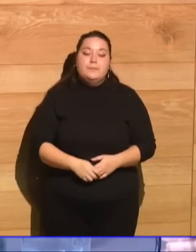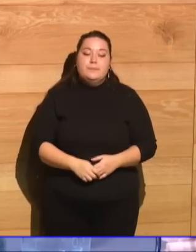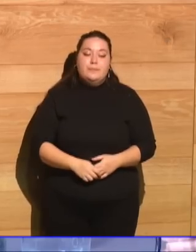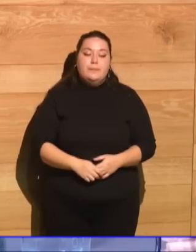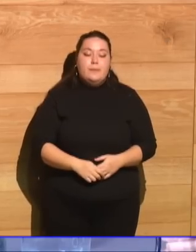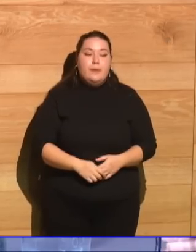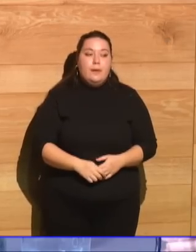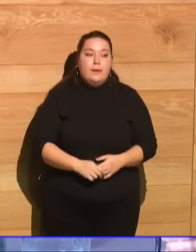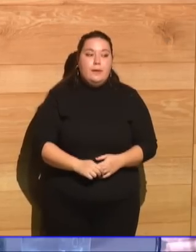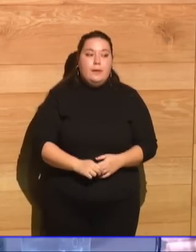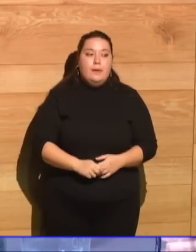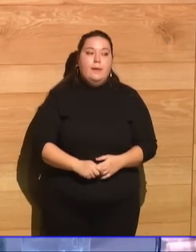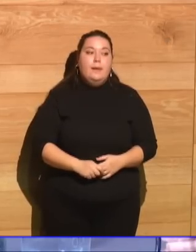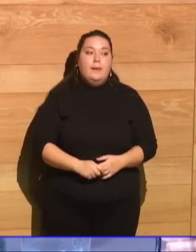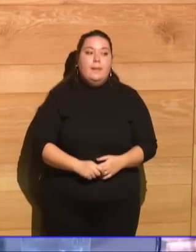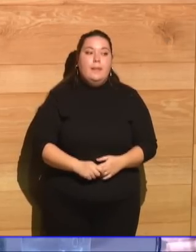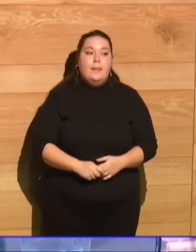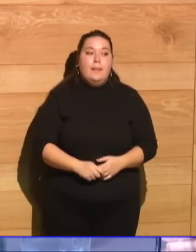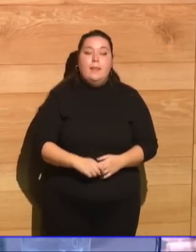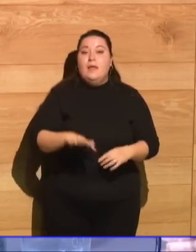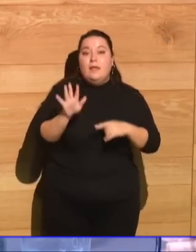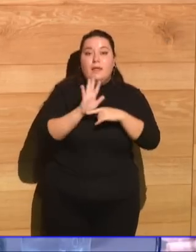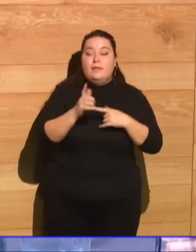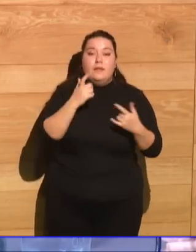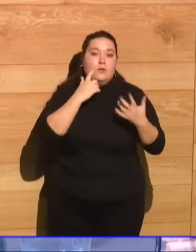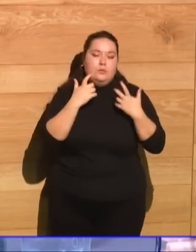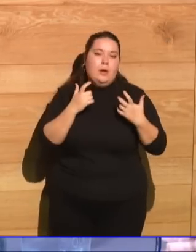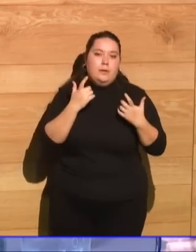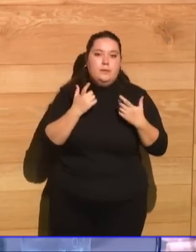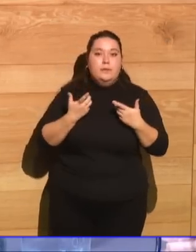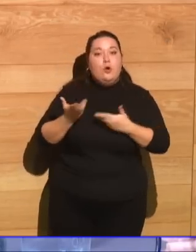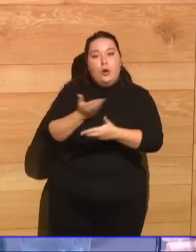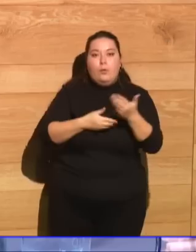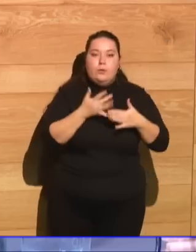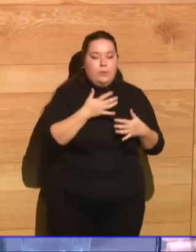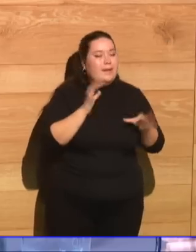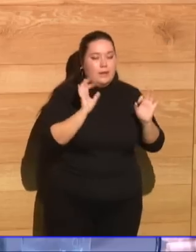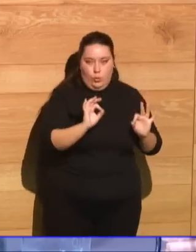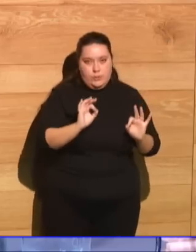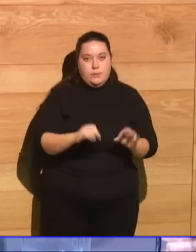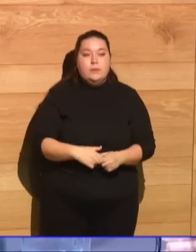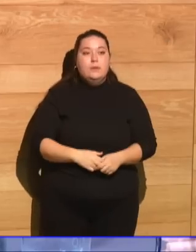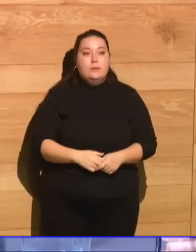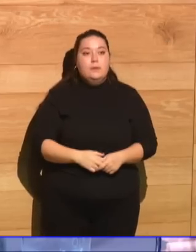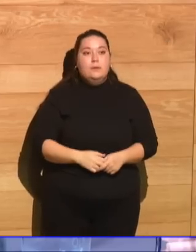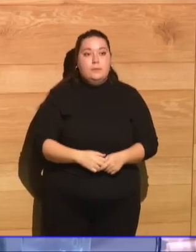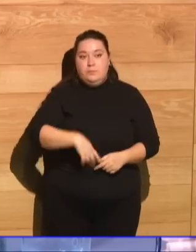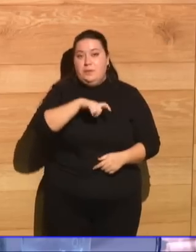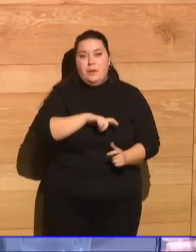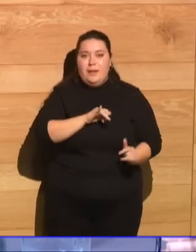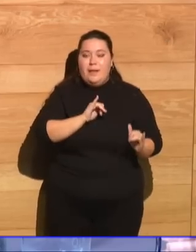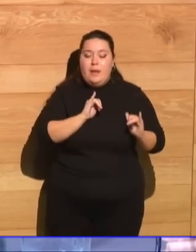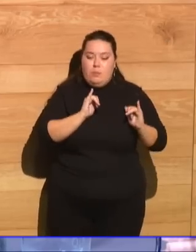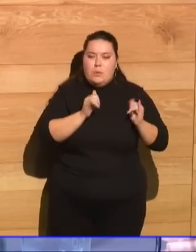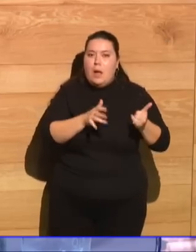El hecho de que él considere que el cine es un arte colaborativo, que indiscutiblemente lo es, pero que él llega donde llega porque trabaja